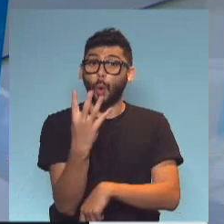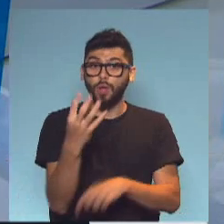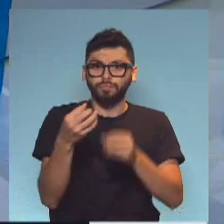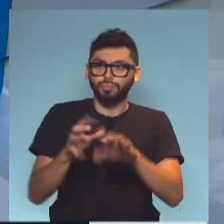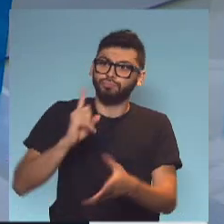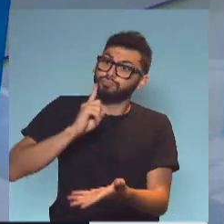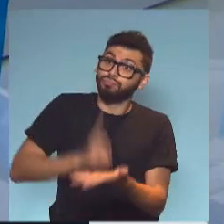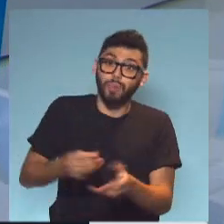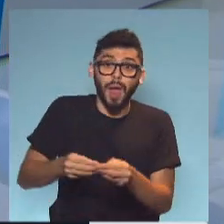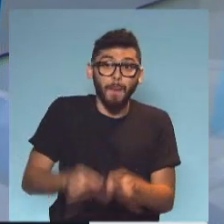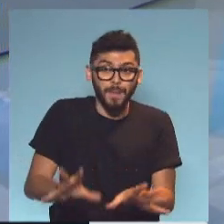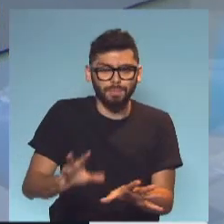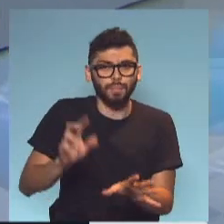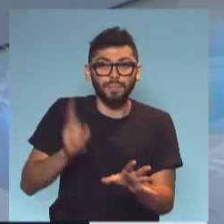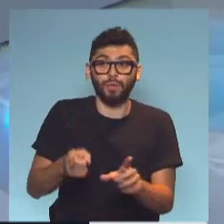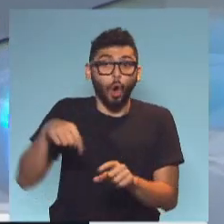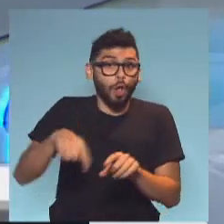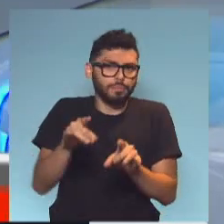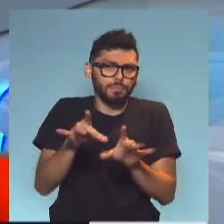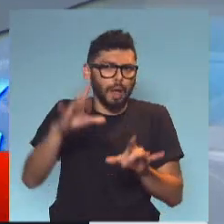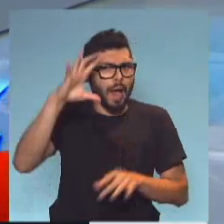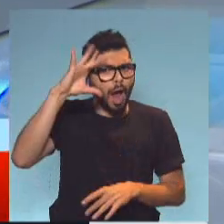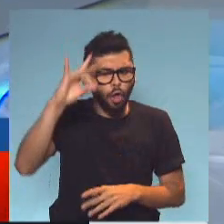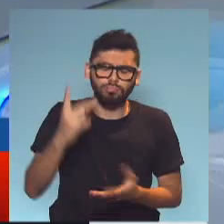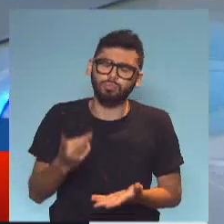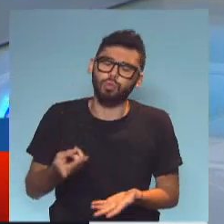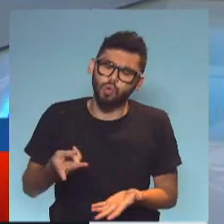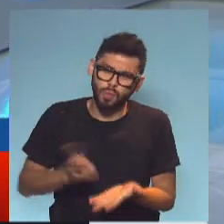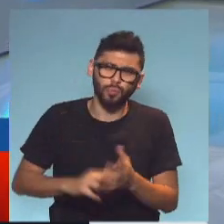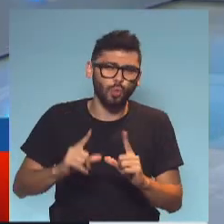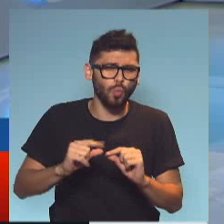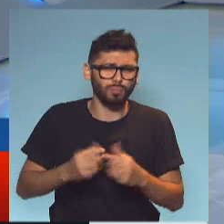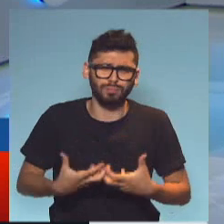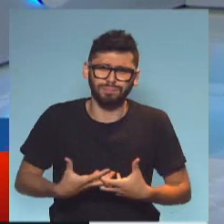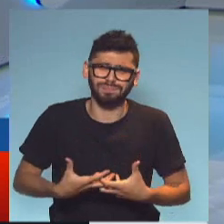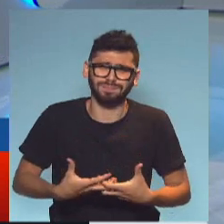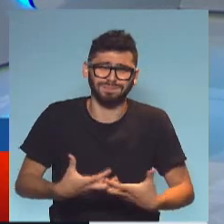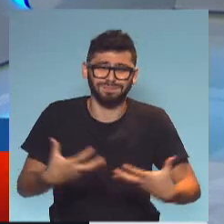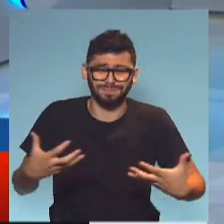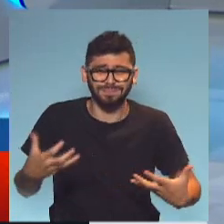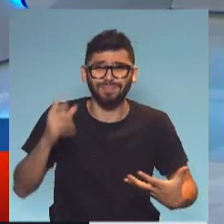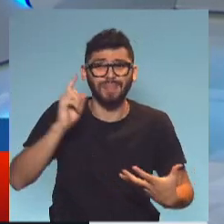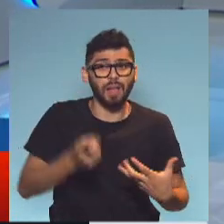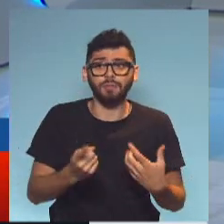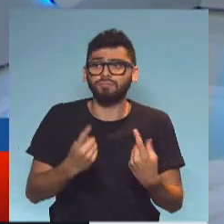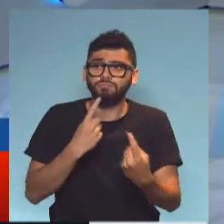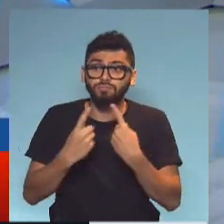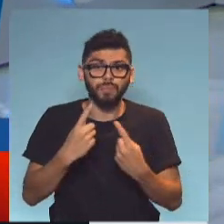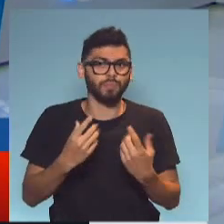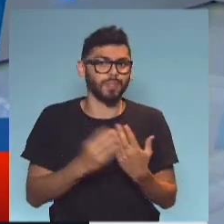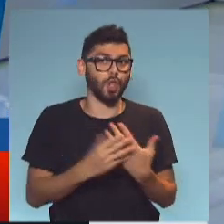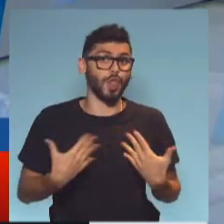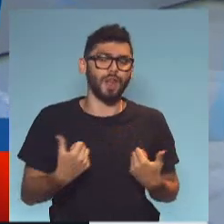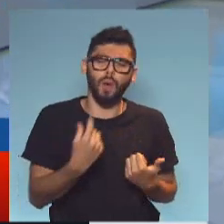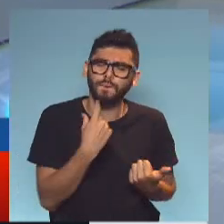lamentablemente de otro récord, chicos, de contagios, cifras elevadas, lo que se registra y el relevamiento que se hace como siempre desde el Ministerio de Salud de la